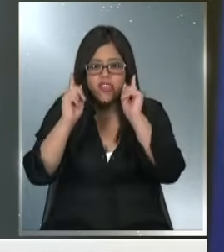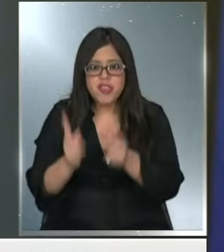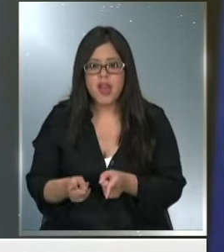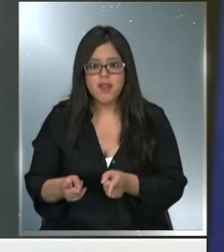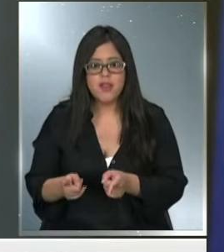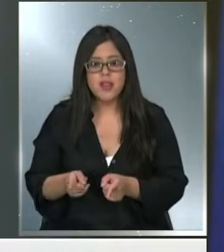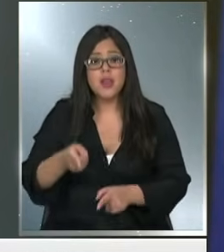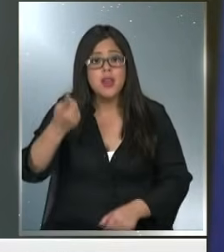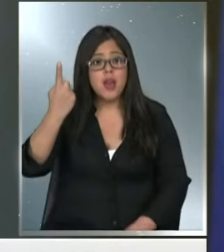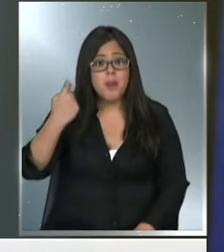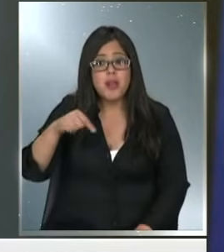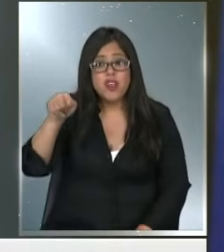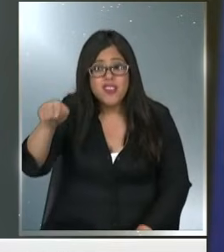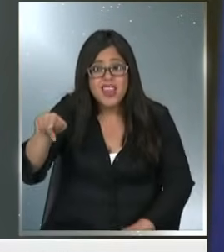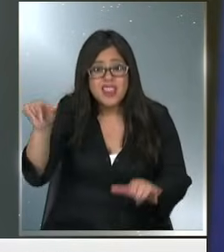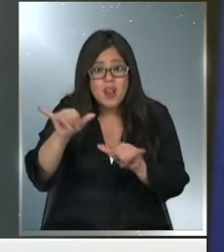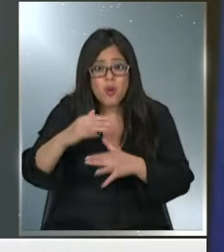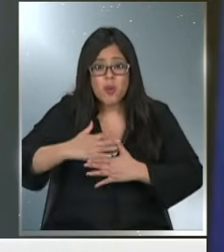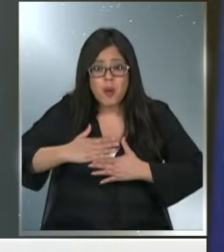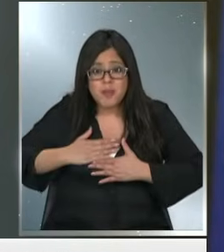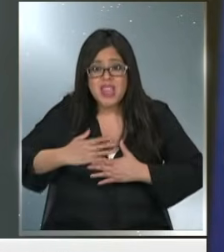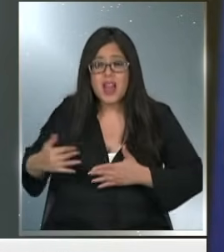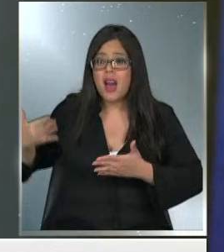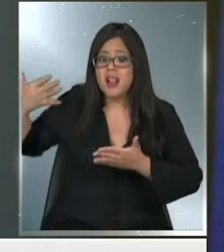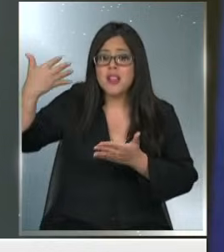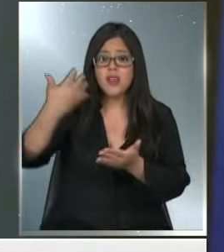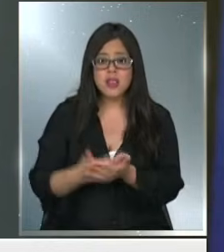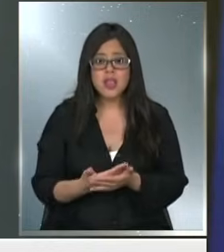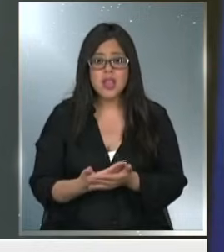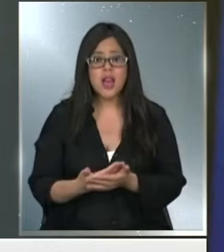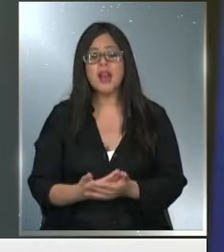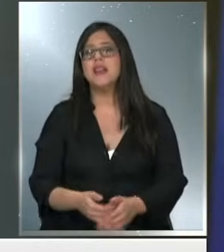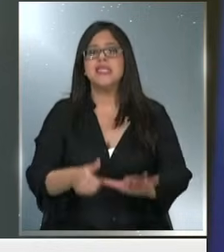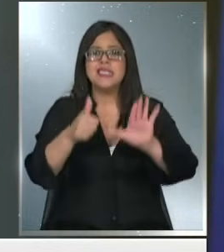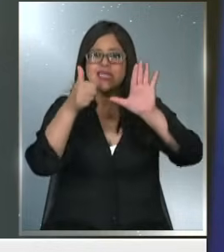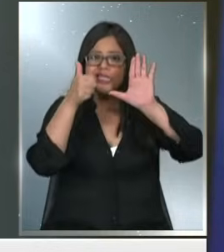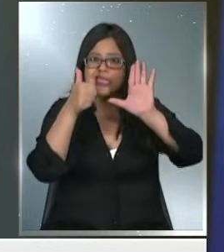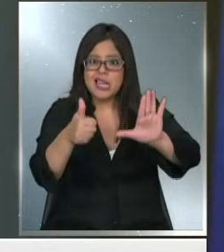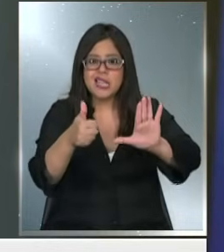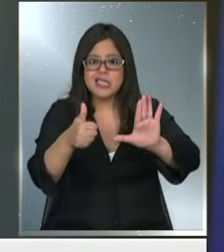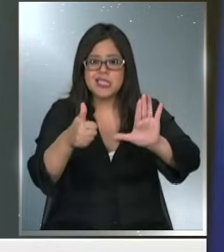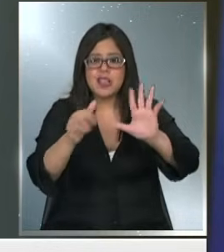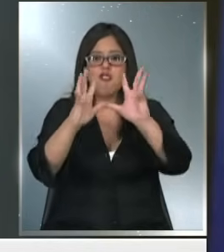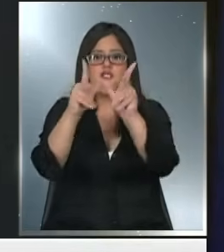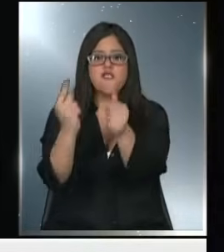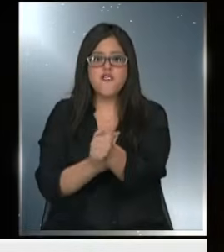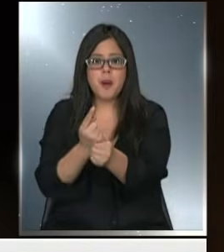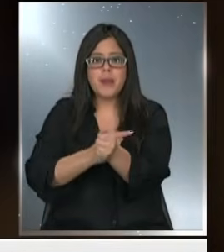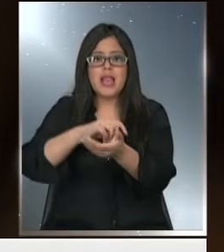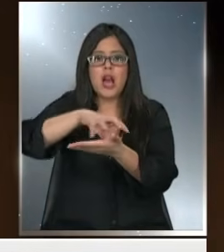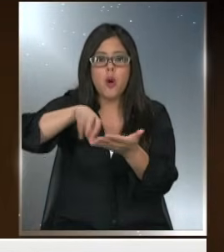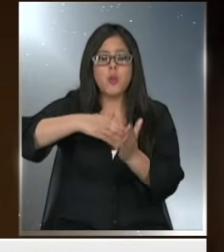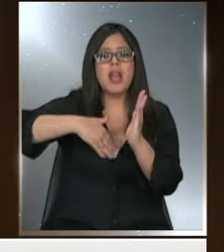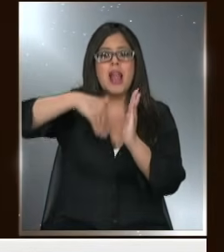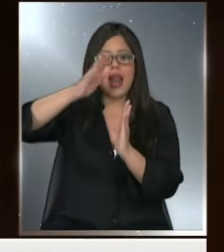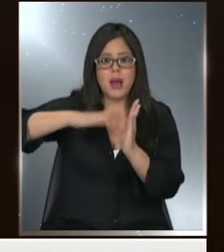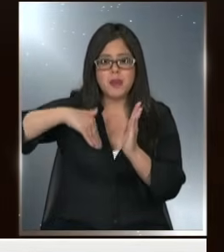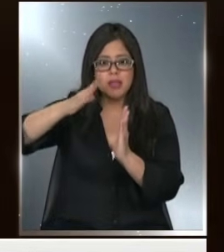Y desde el Baltasar hasta el día de hoy, van 6 familias en La Pintana.